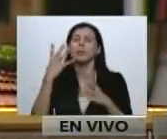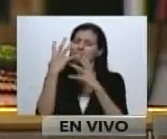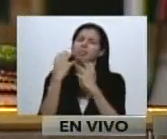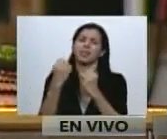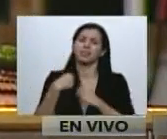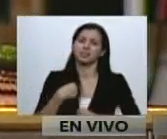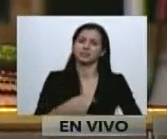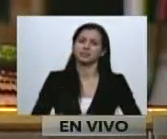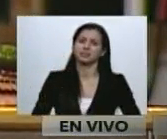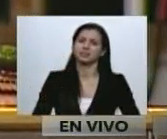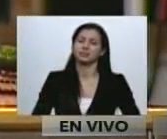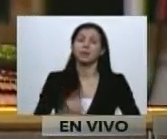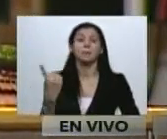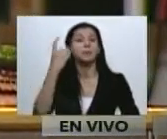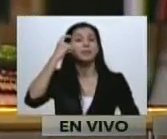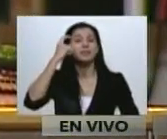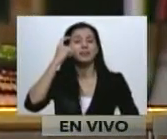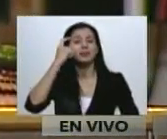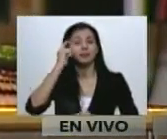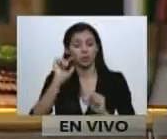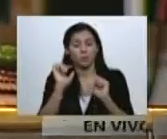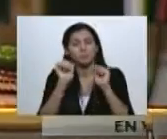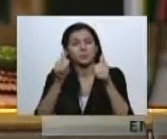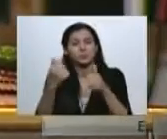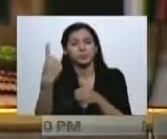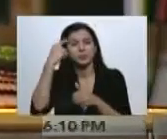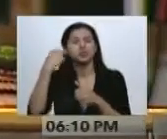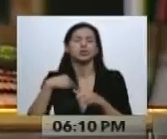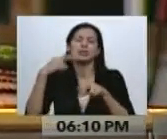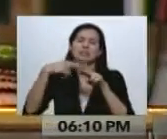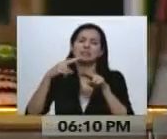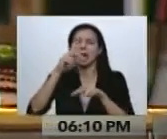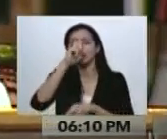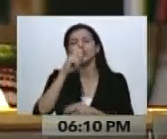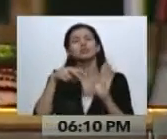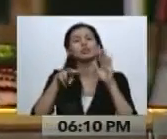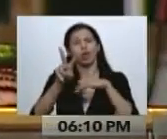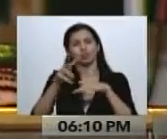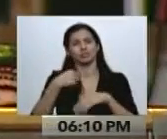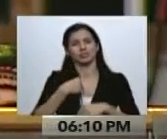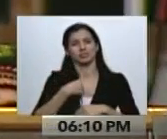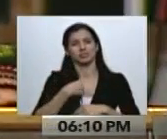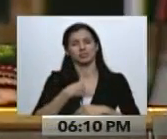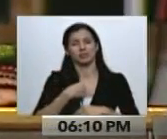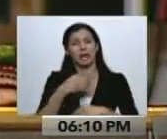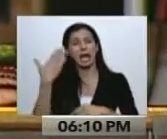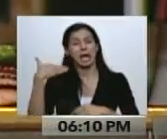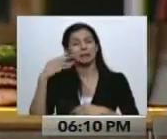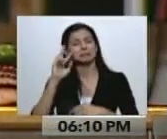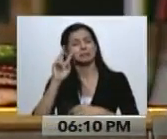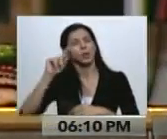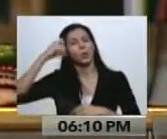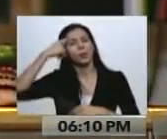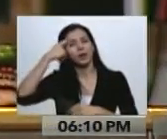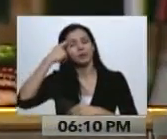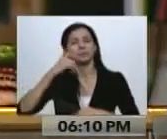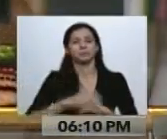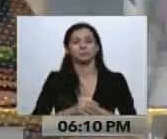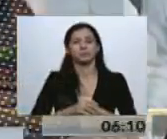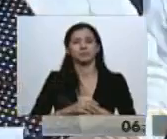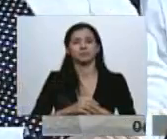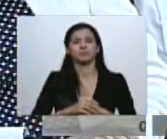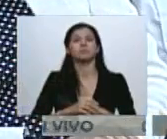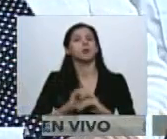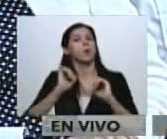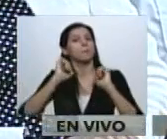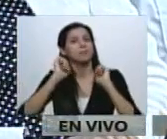Ese fue el primer día de lo que para mí, una niña de apenas 12 años, sería mi más grande aventura junto a